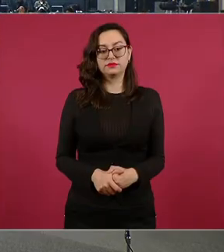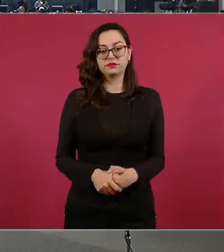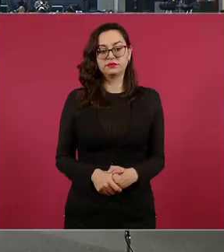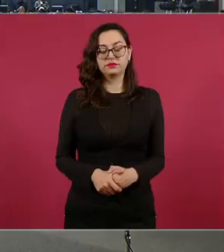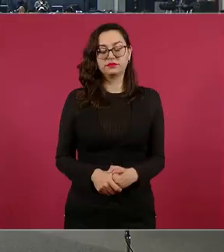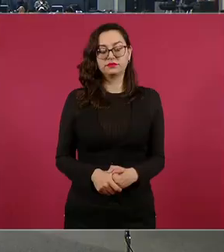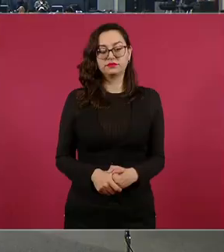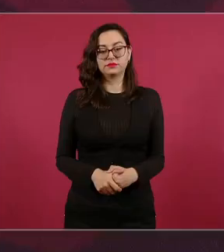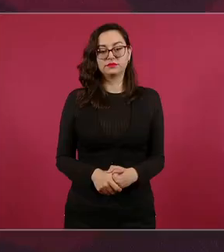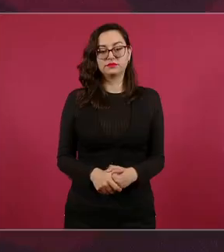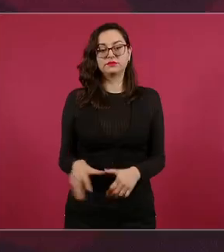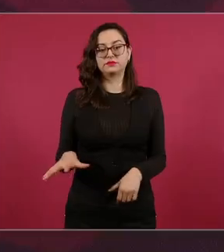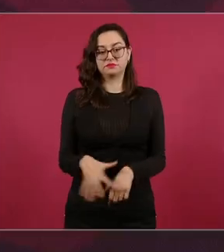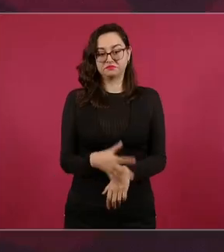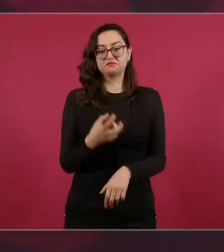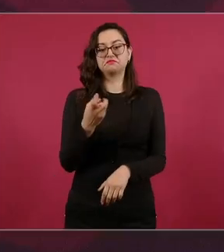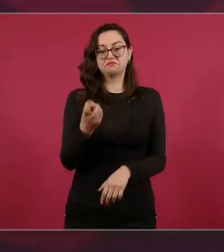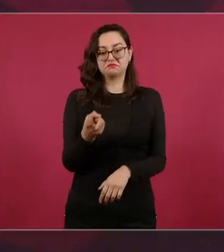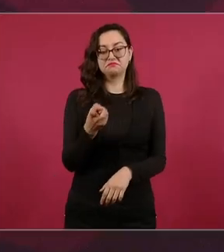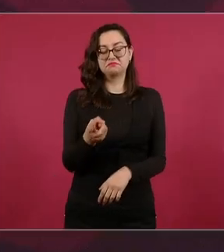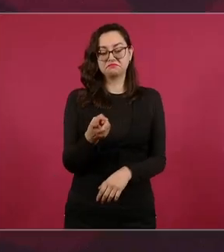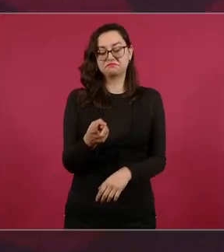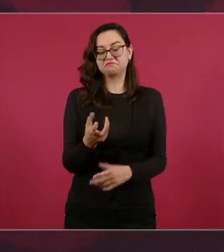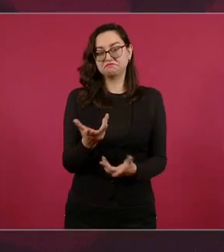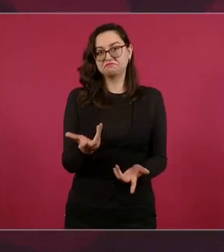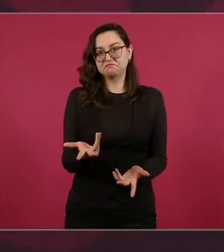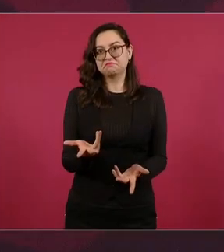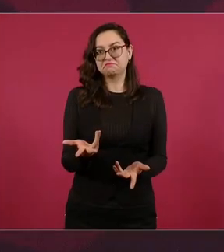nos da mucho gusto que nos visiten